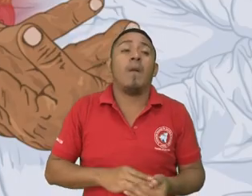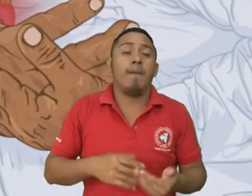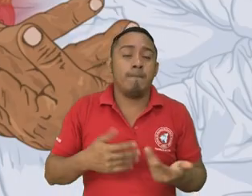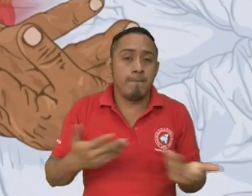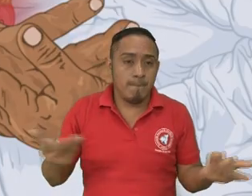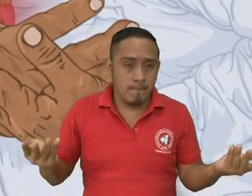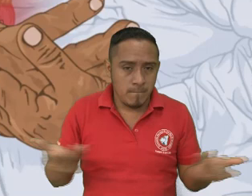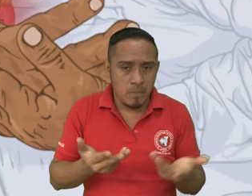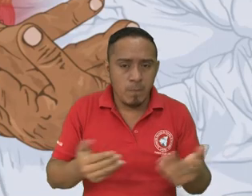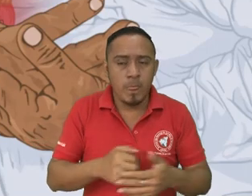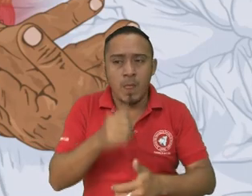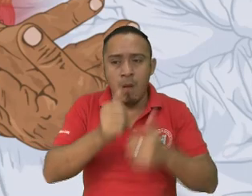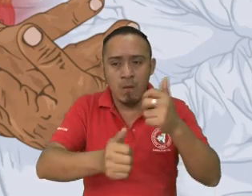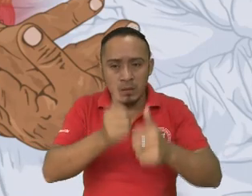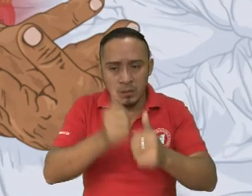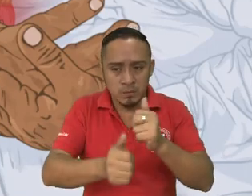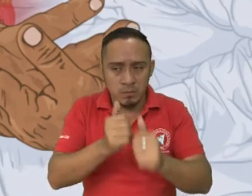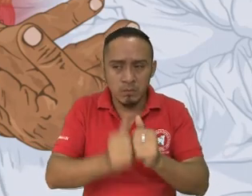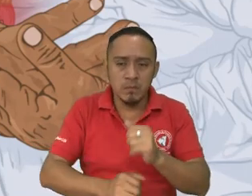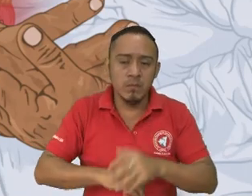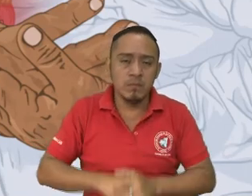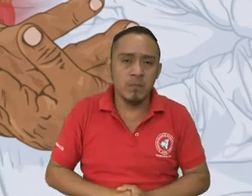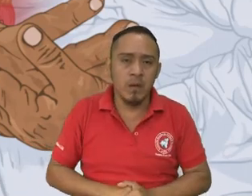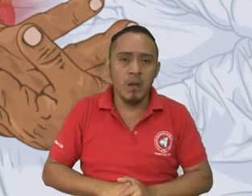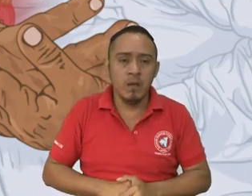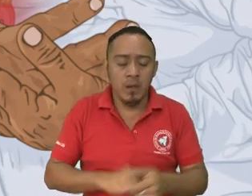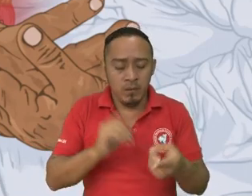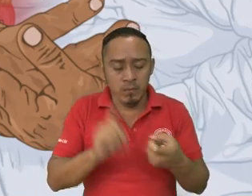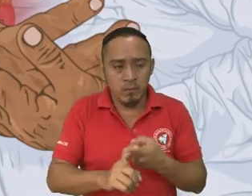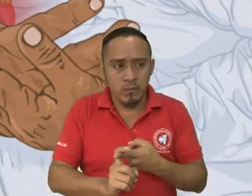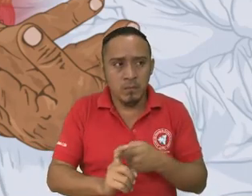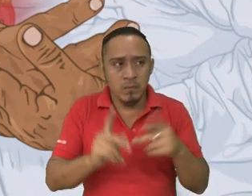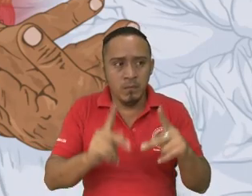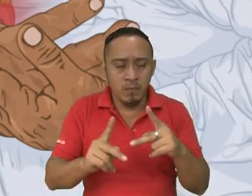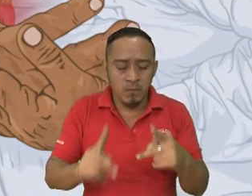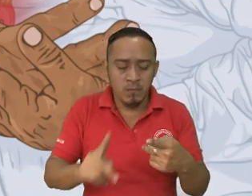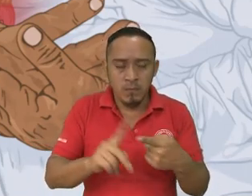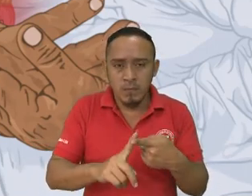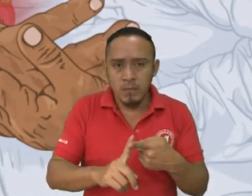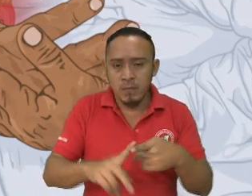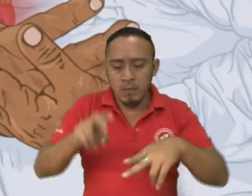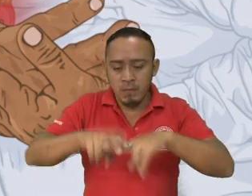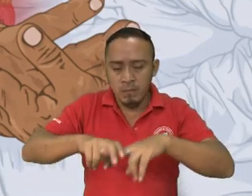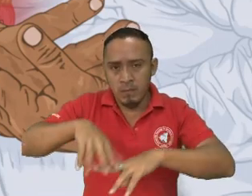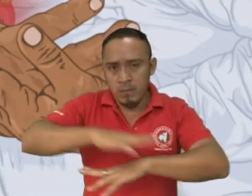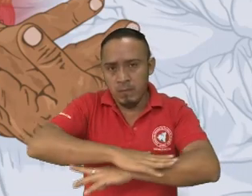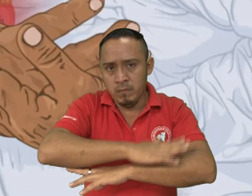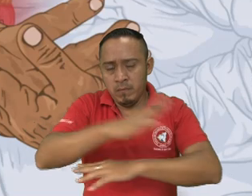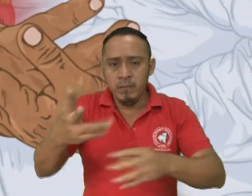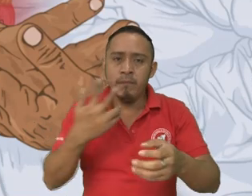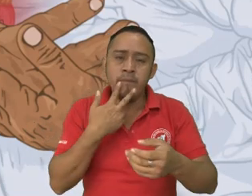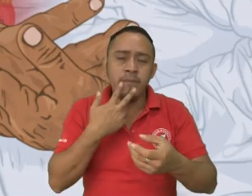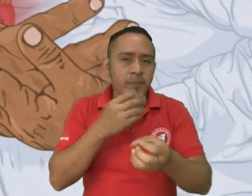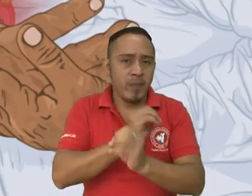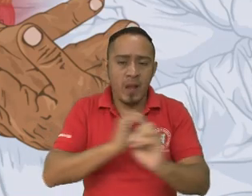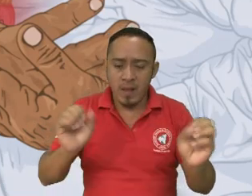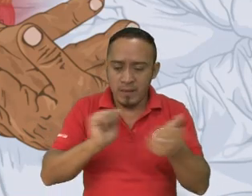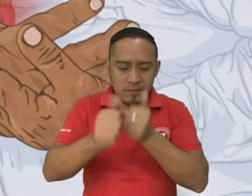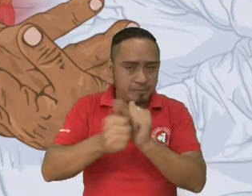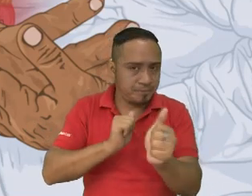¿cuáles son los factores de riesgo que identificamos? Personas que tienen una vida sedentaria, que no realizan actividad